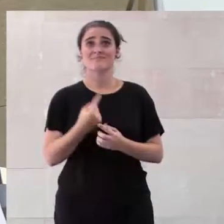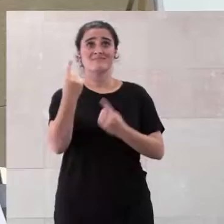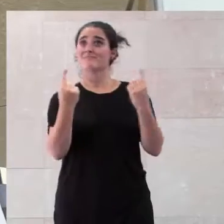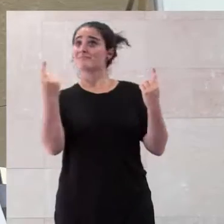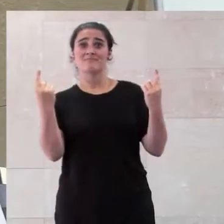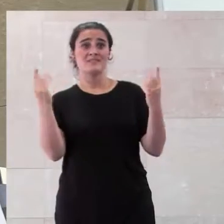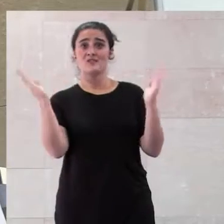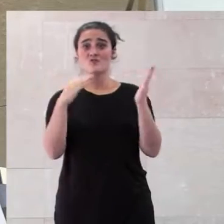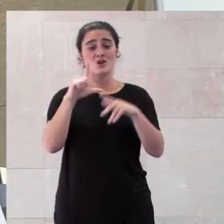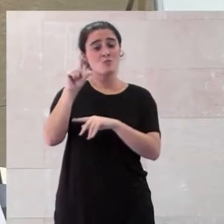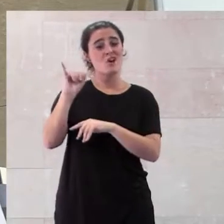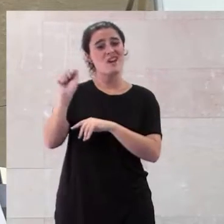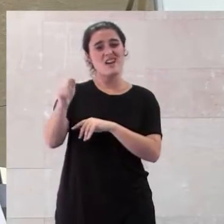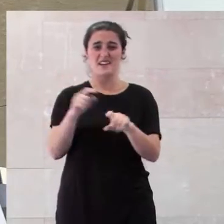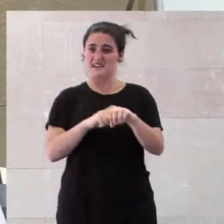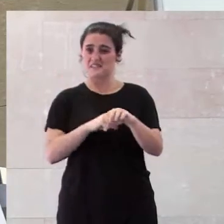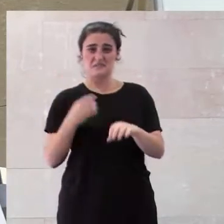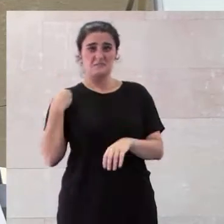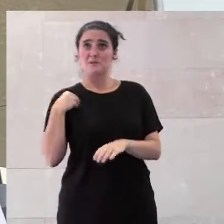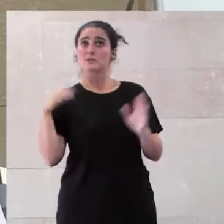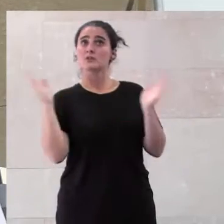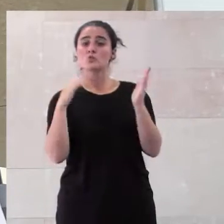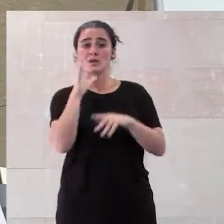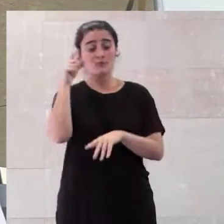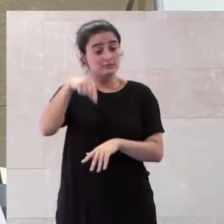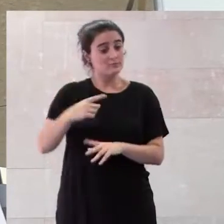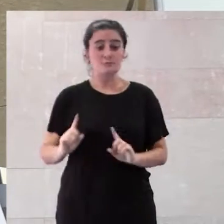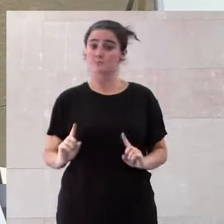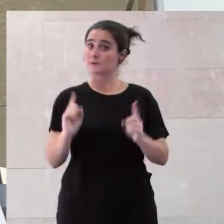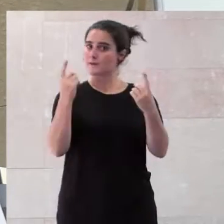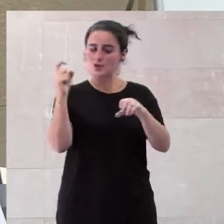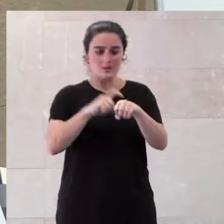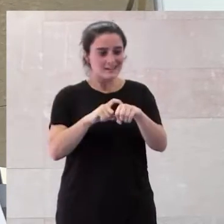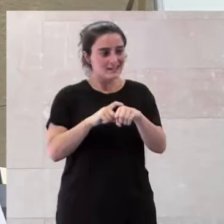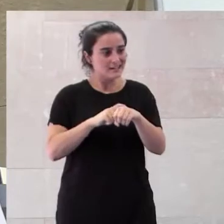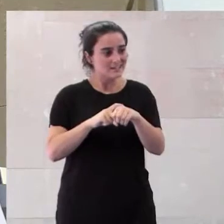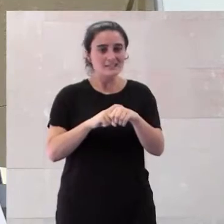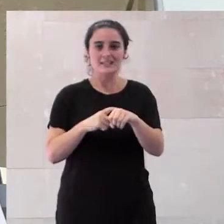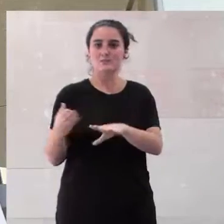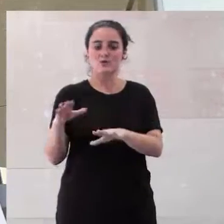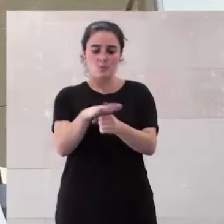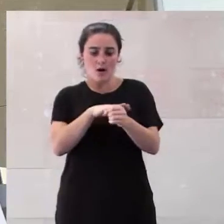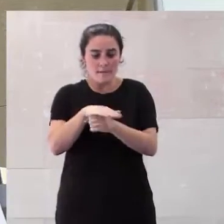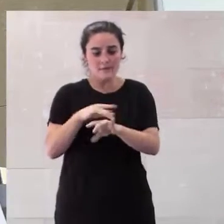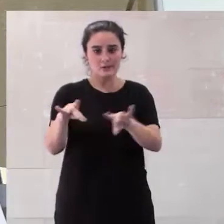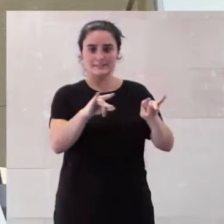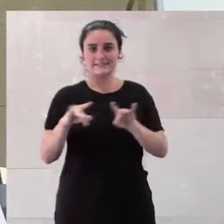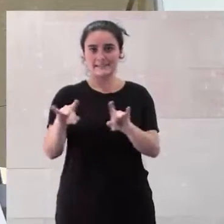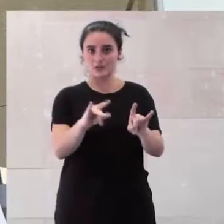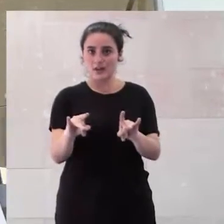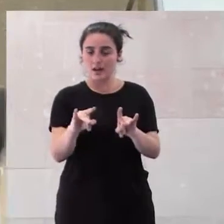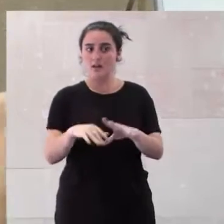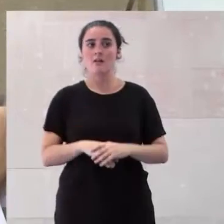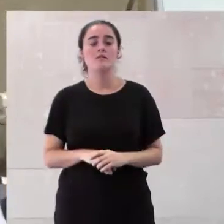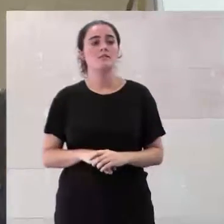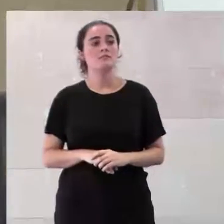las características de Laia Eskola, porque esta es la primera que reúne un poco las características de una escuela de ámbito territorial,